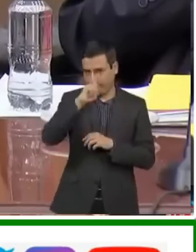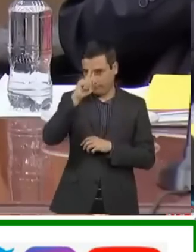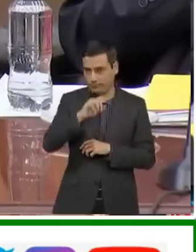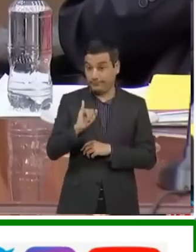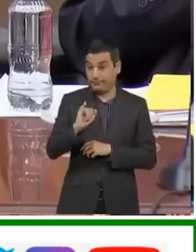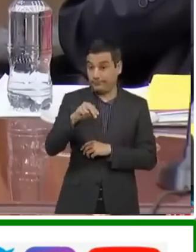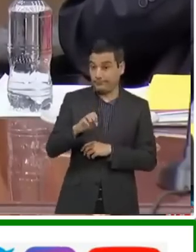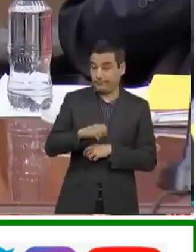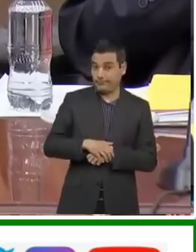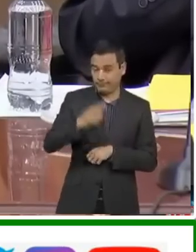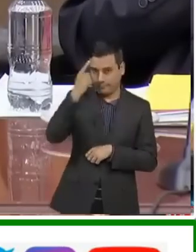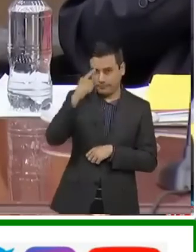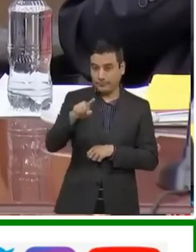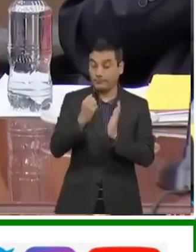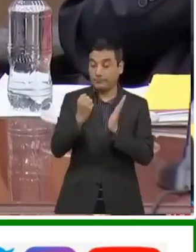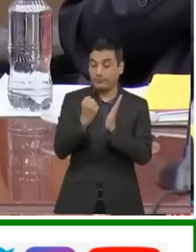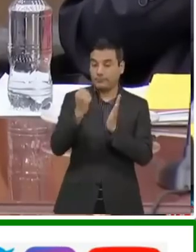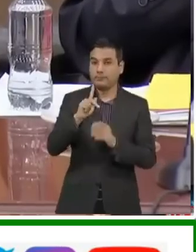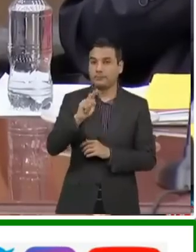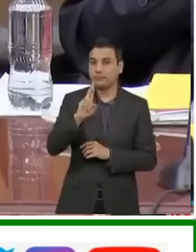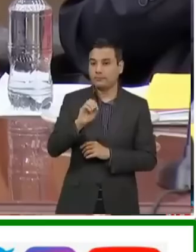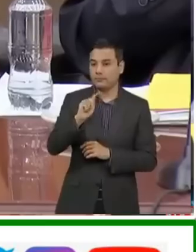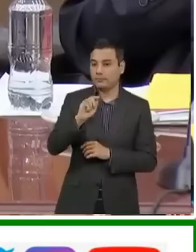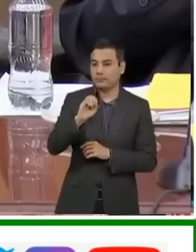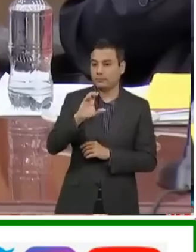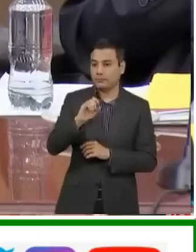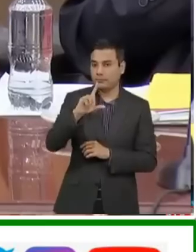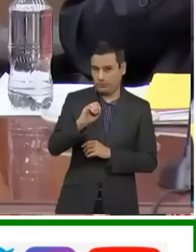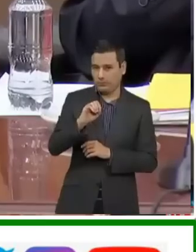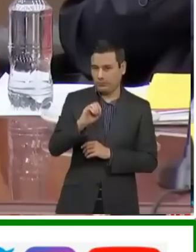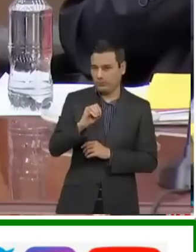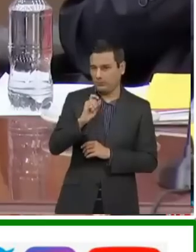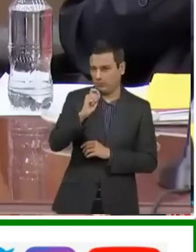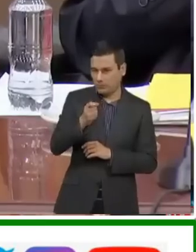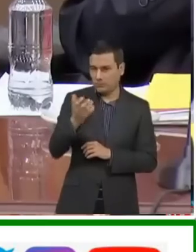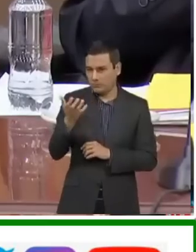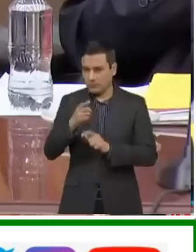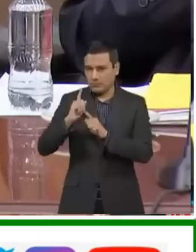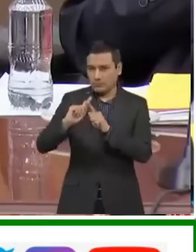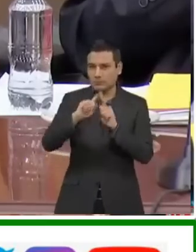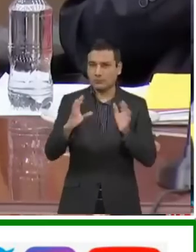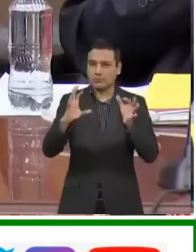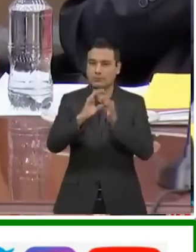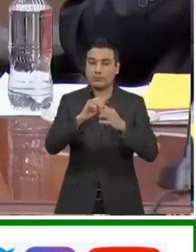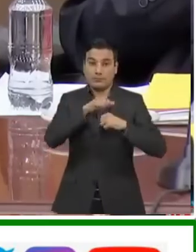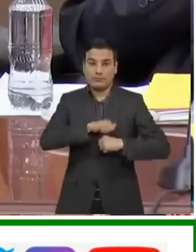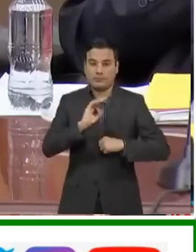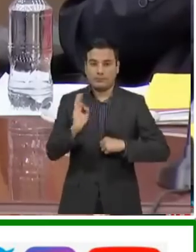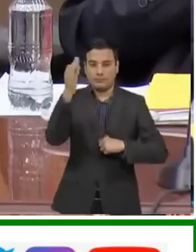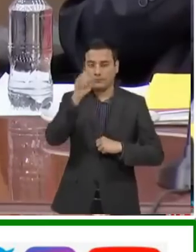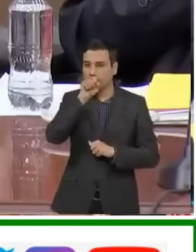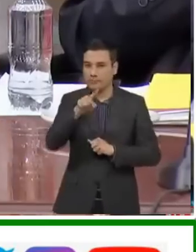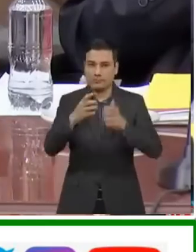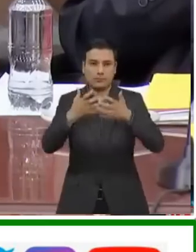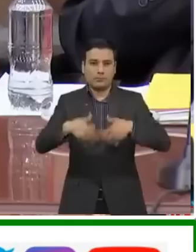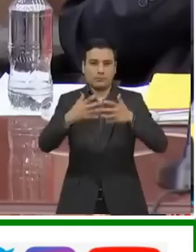Instituto Nacional Electoral por el que se aprueba el protocolo para establecer acciones de coordinación con las autoridades federales y las empresas